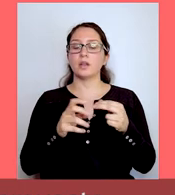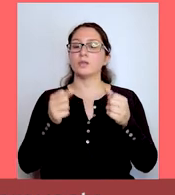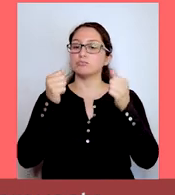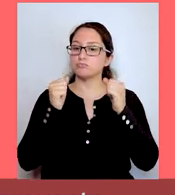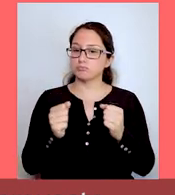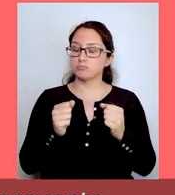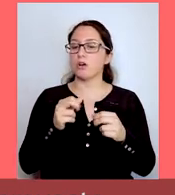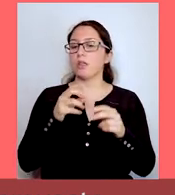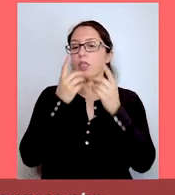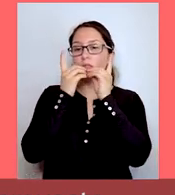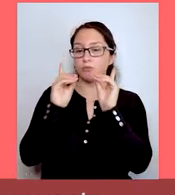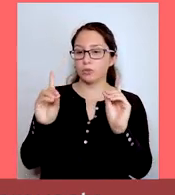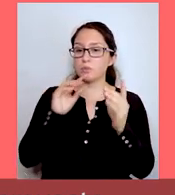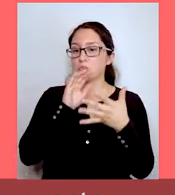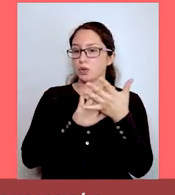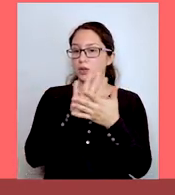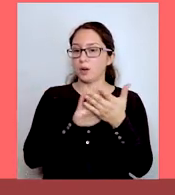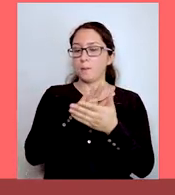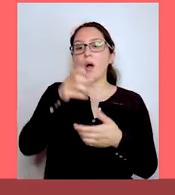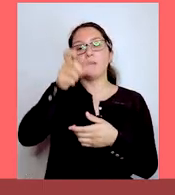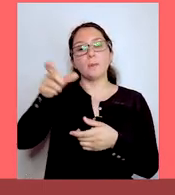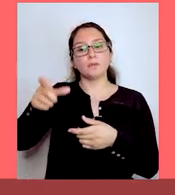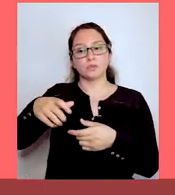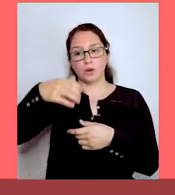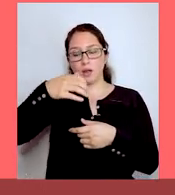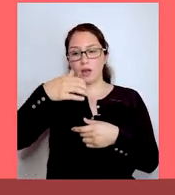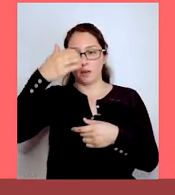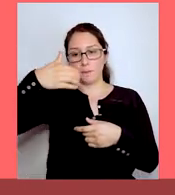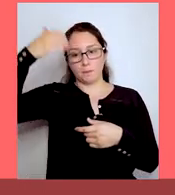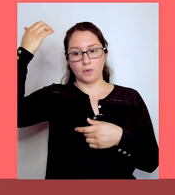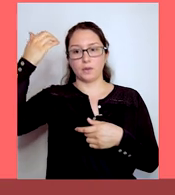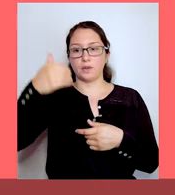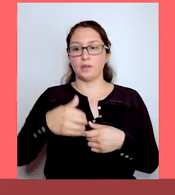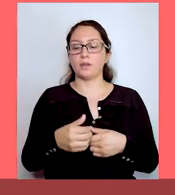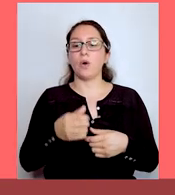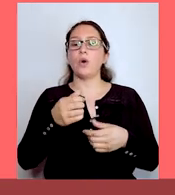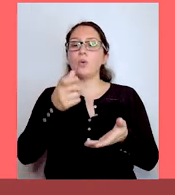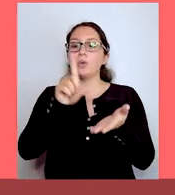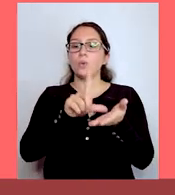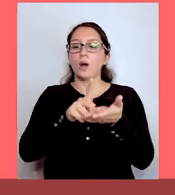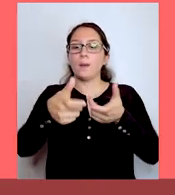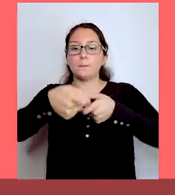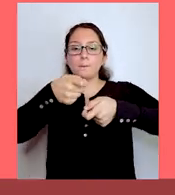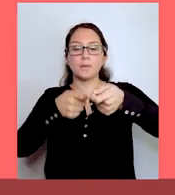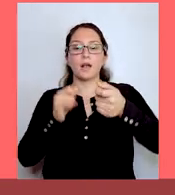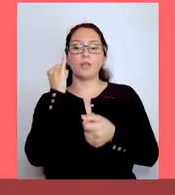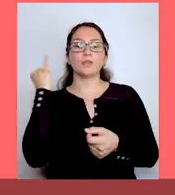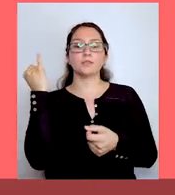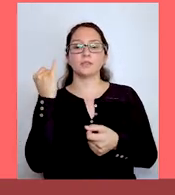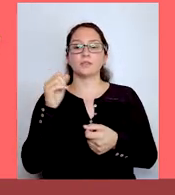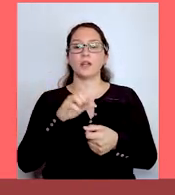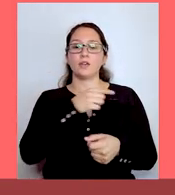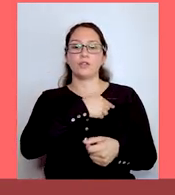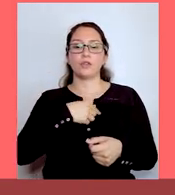puedes contemplar para comunicar tu proyecto, ya sea ante una autoridad local, en mercados internacionales u otras instancias